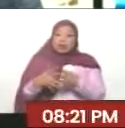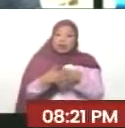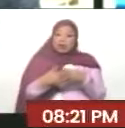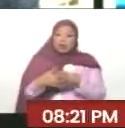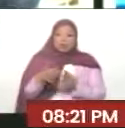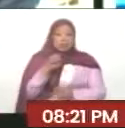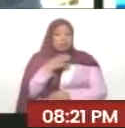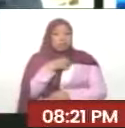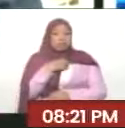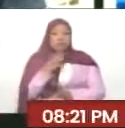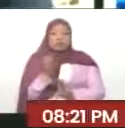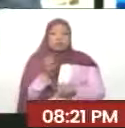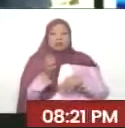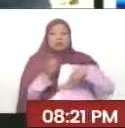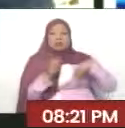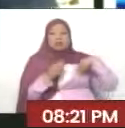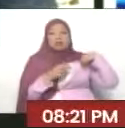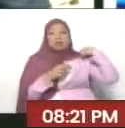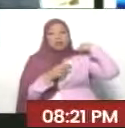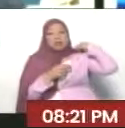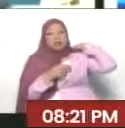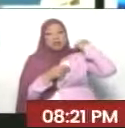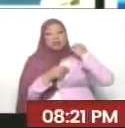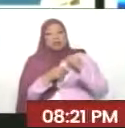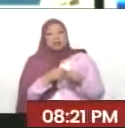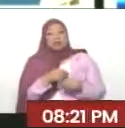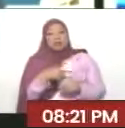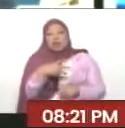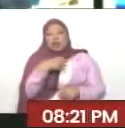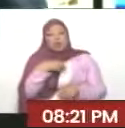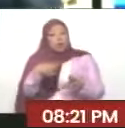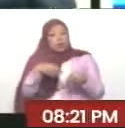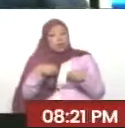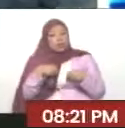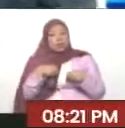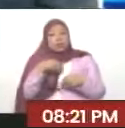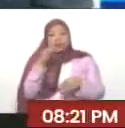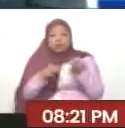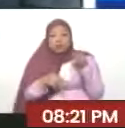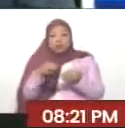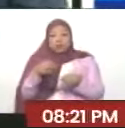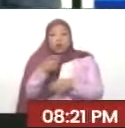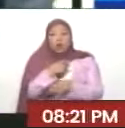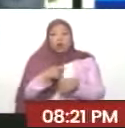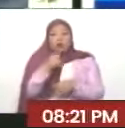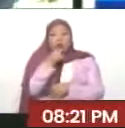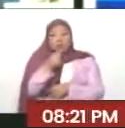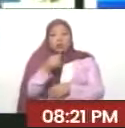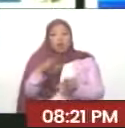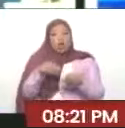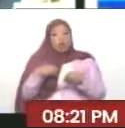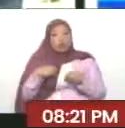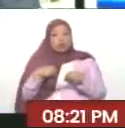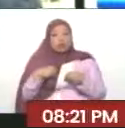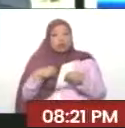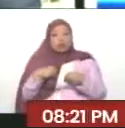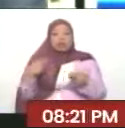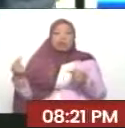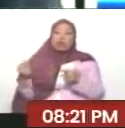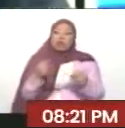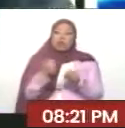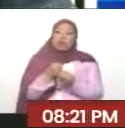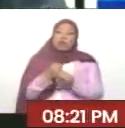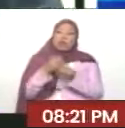Unidos. El imperio no reconoce a la Corte Internacional de Justicia. Guyana no acepta el carácter vinculante